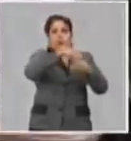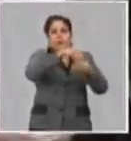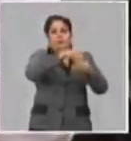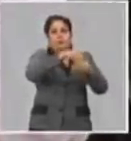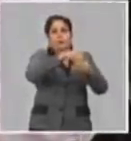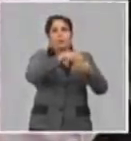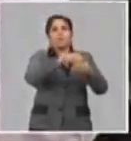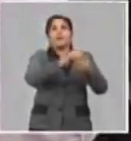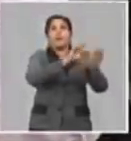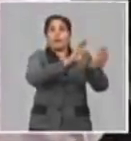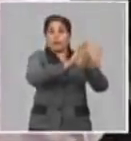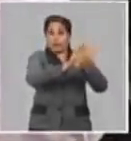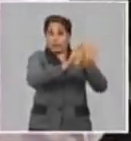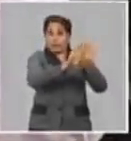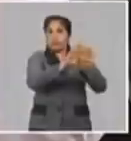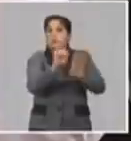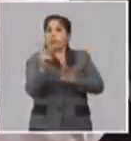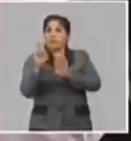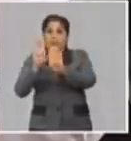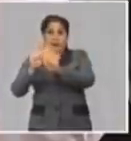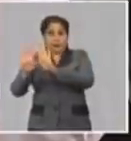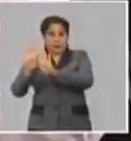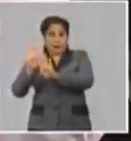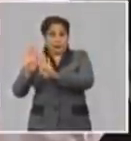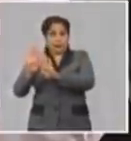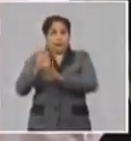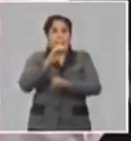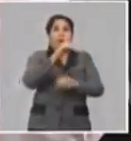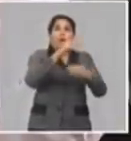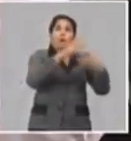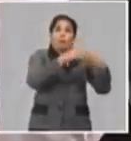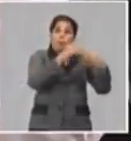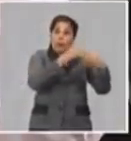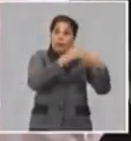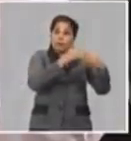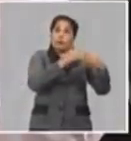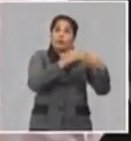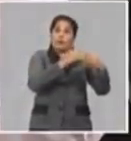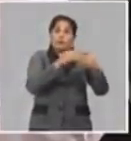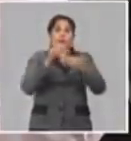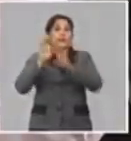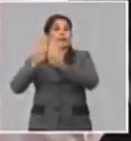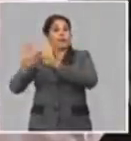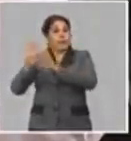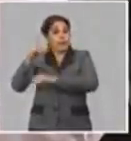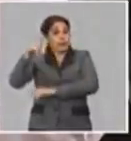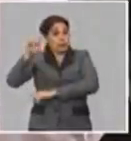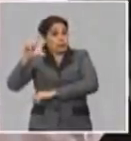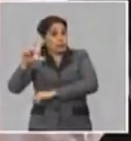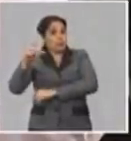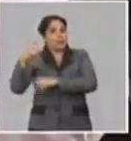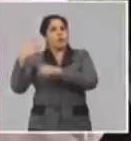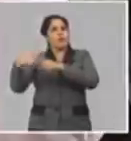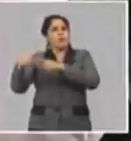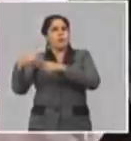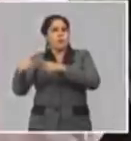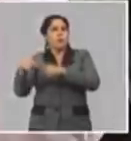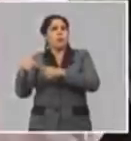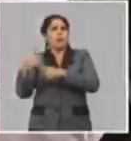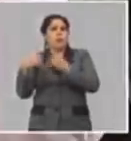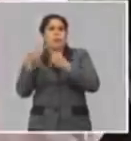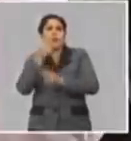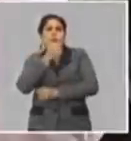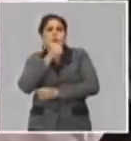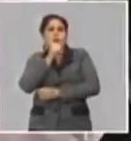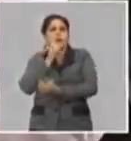Ambas cadenas hemos definido una nueva red para la comercialización de alimentos, aseo y ferretería con el propósito de facilitar el